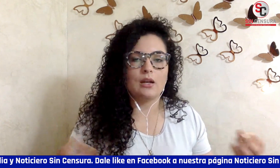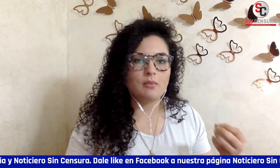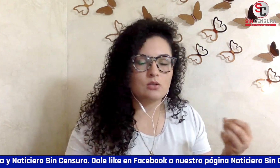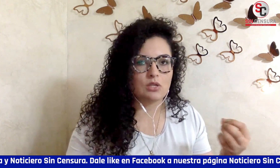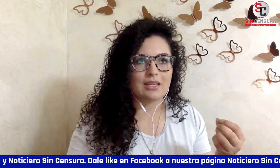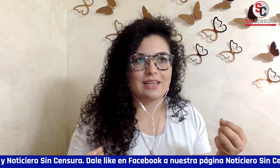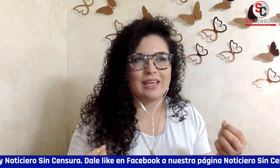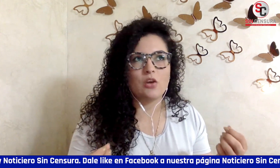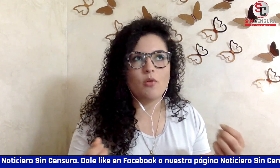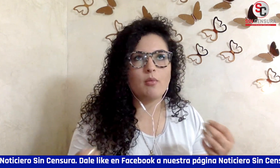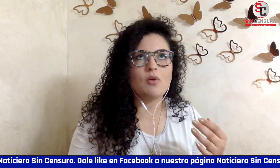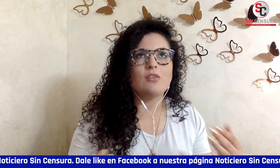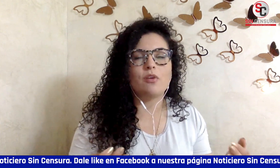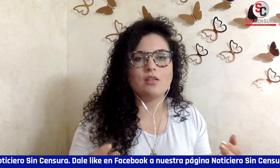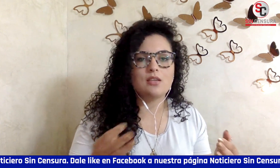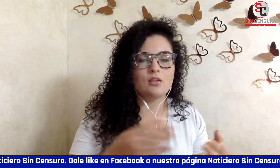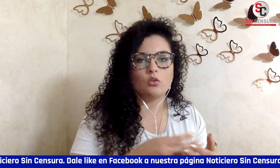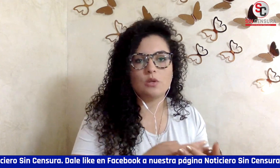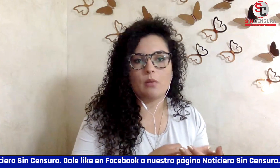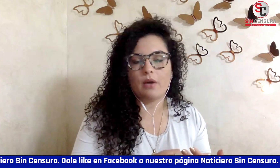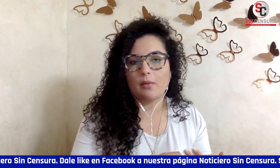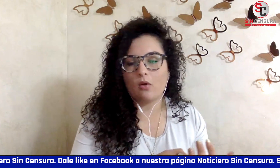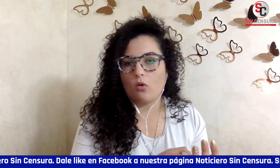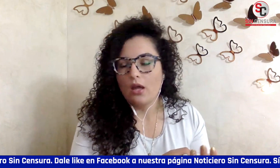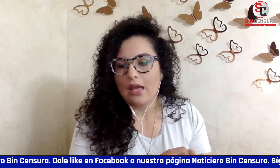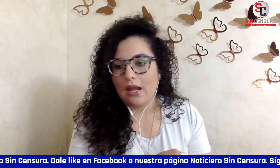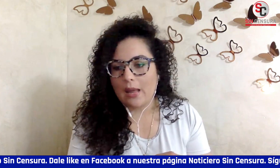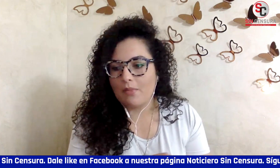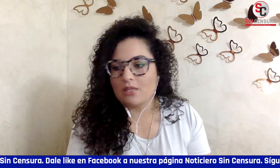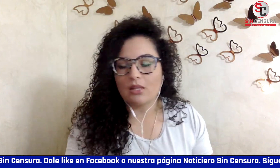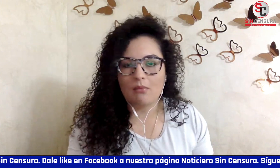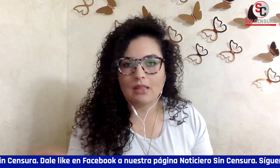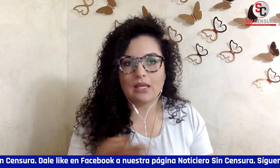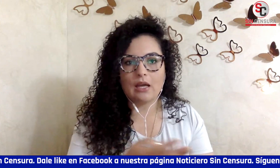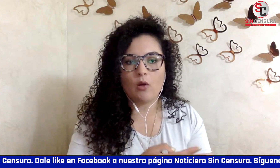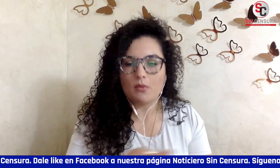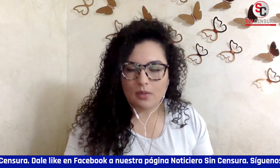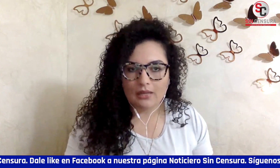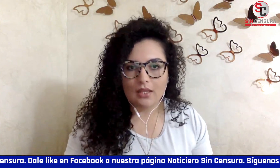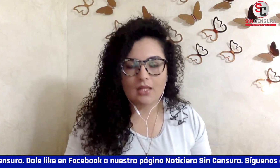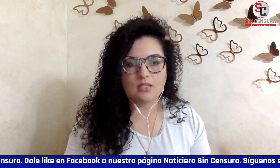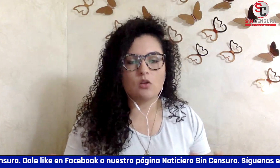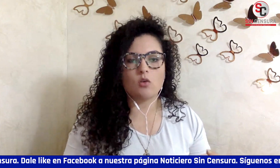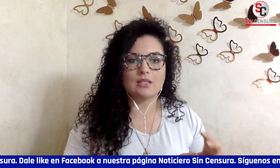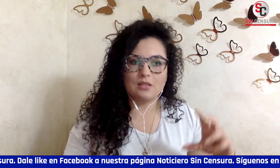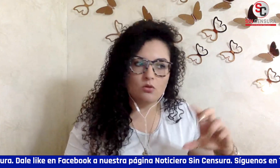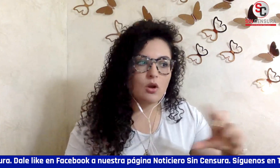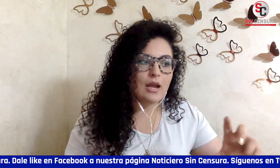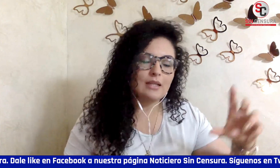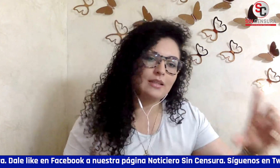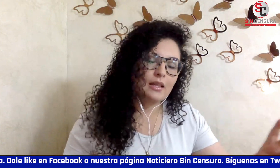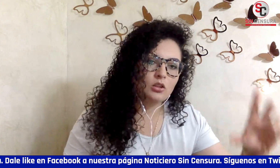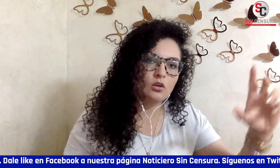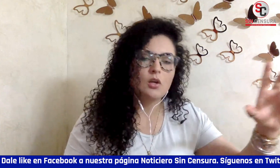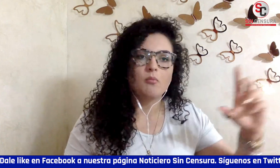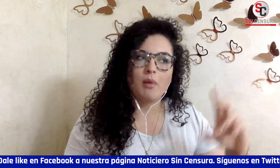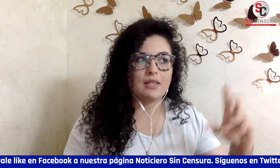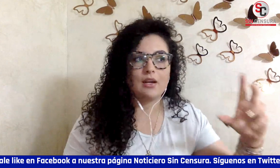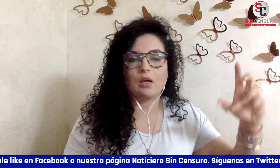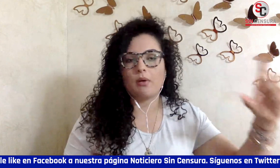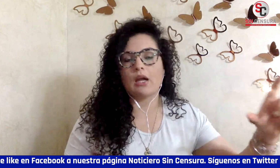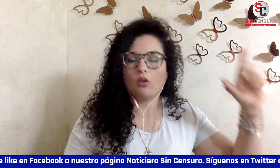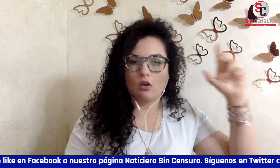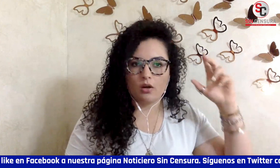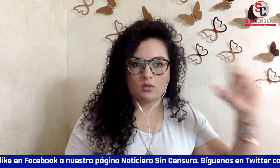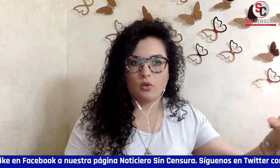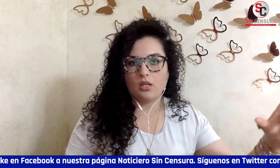unos que ganen más, o sea, que no va a haber una diferencia de todos van a pagar bajo en la misma temática o la misma cantidad, sino que si uno gana tanto, va a